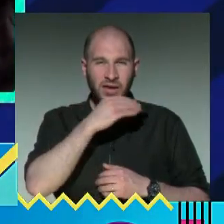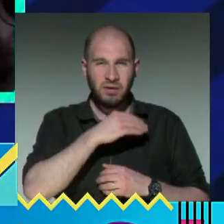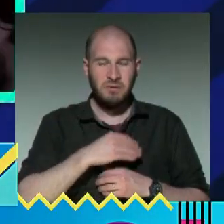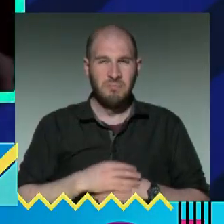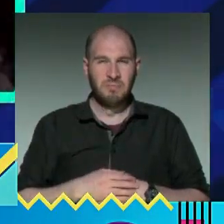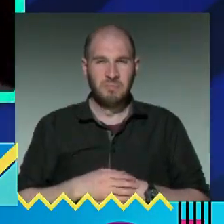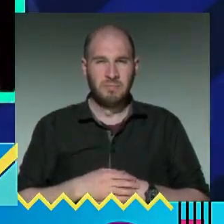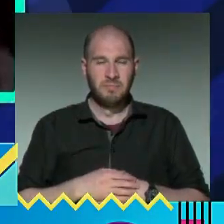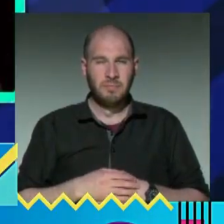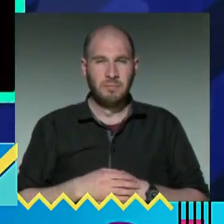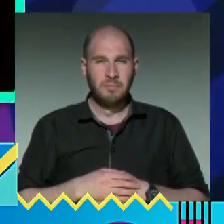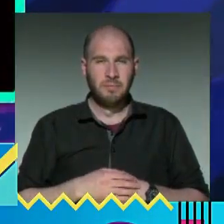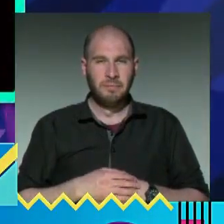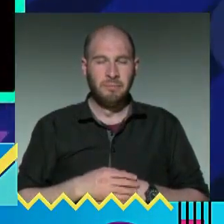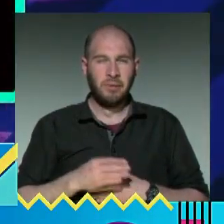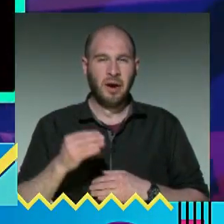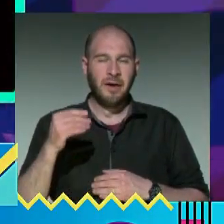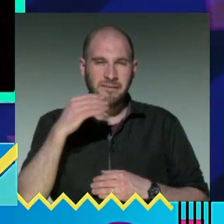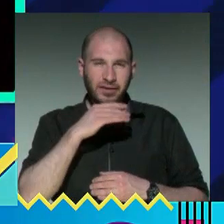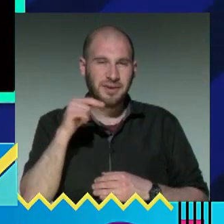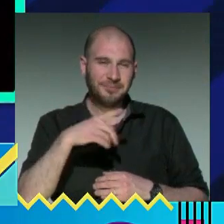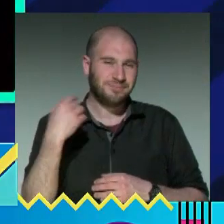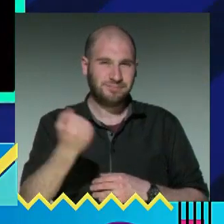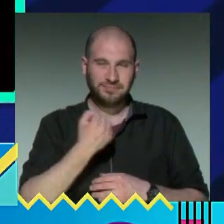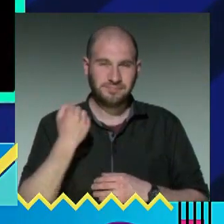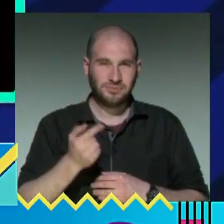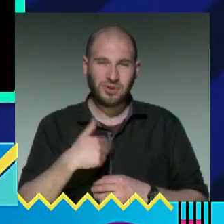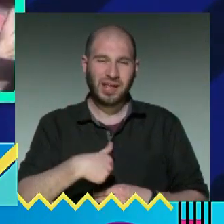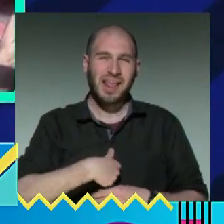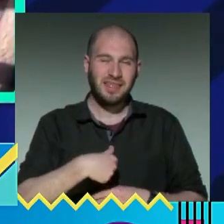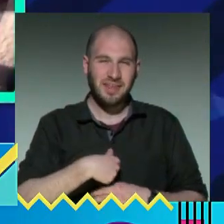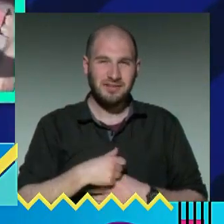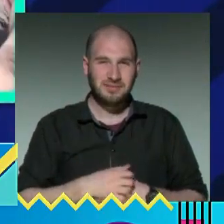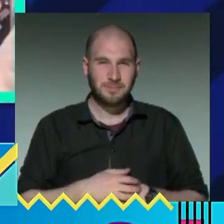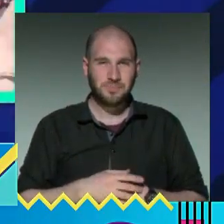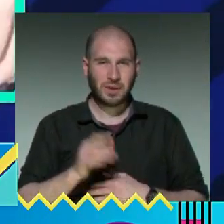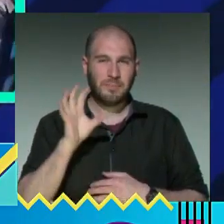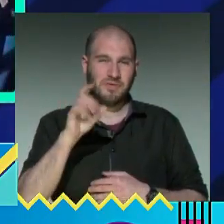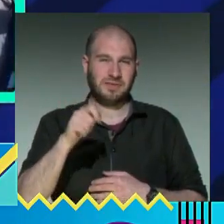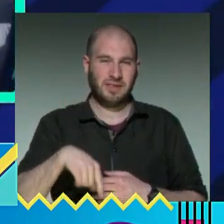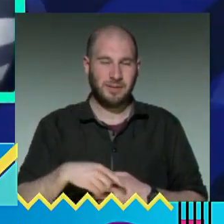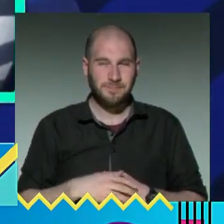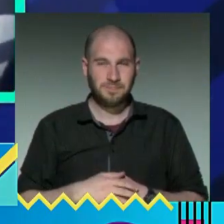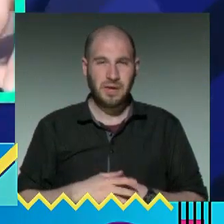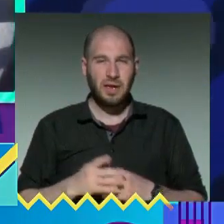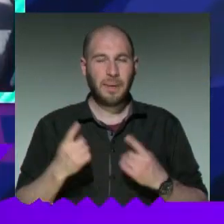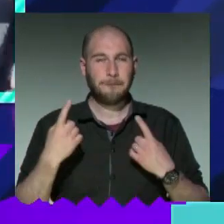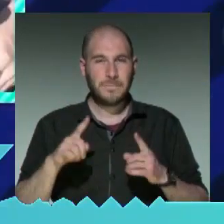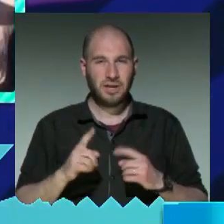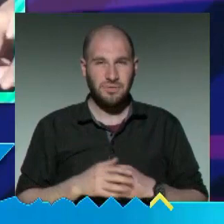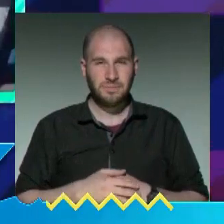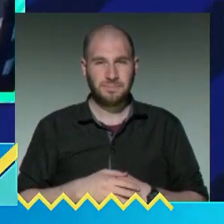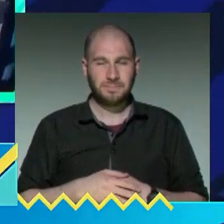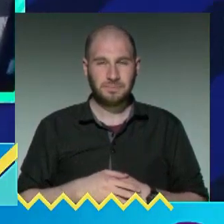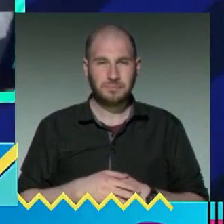como un lema que nos identifica como provincia, sin embargo,